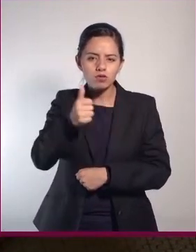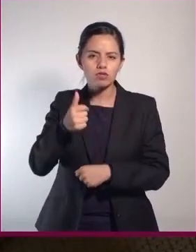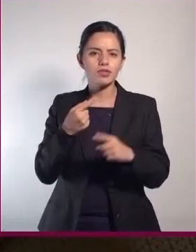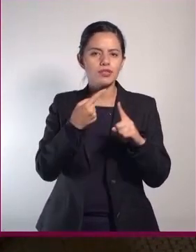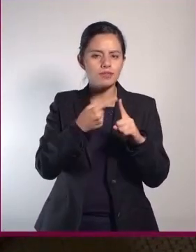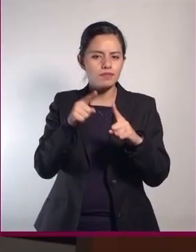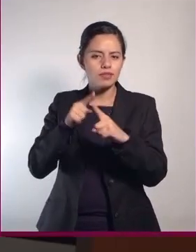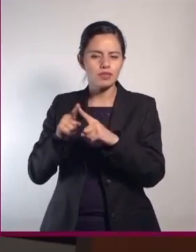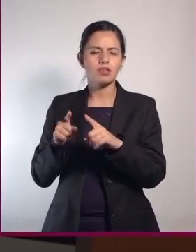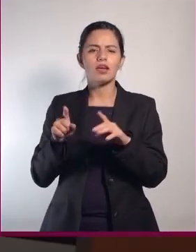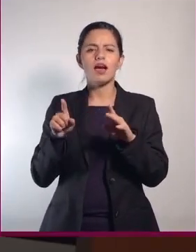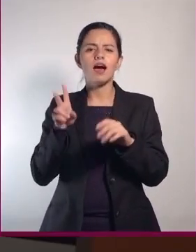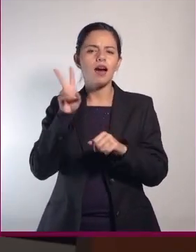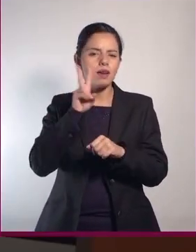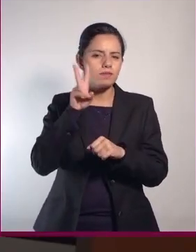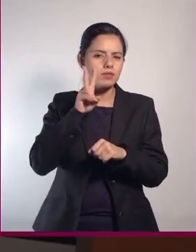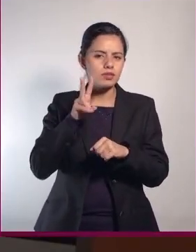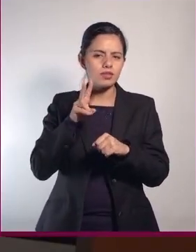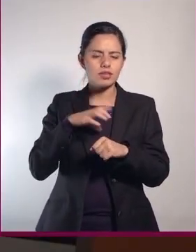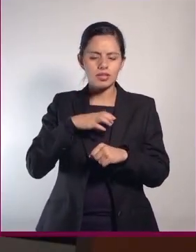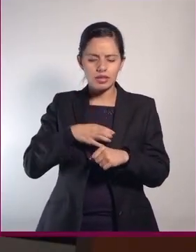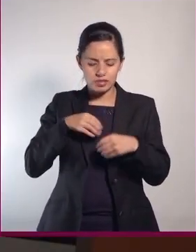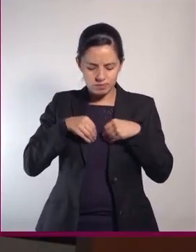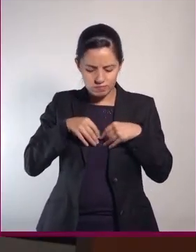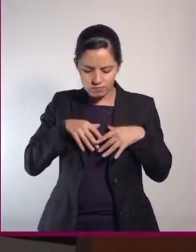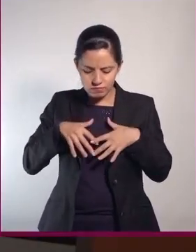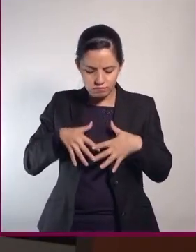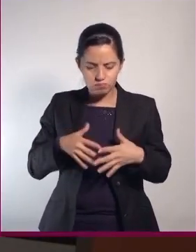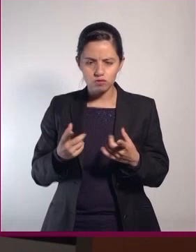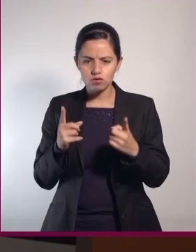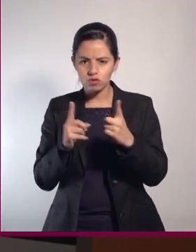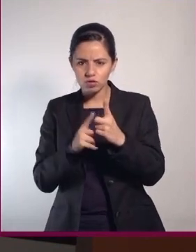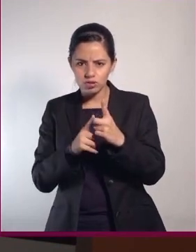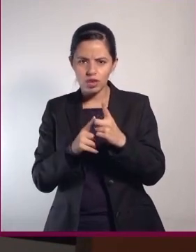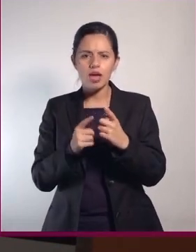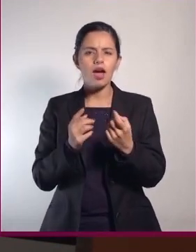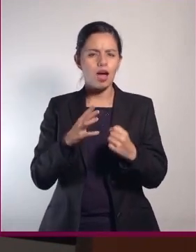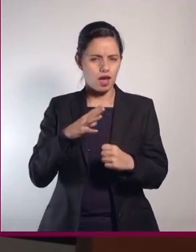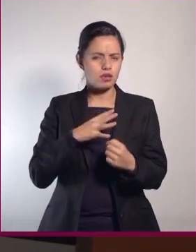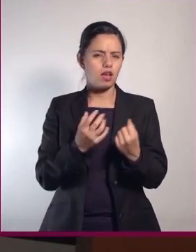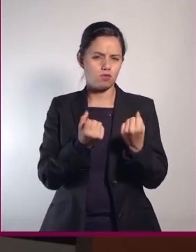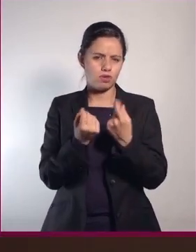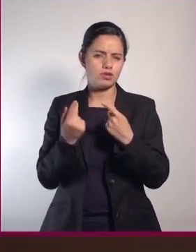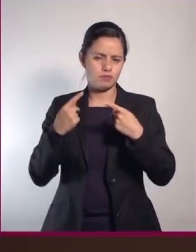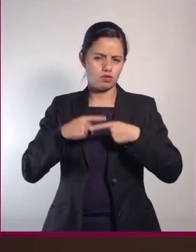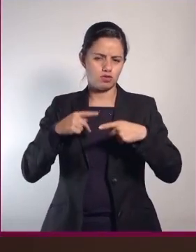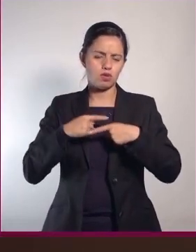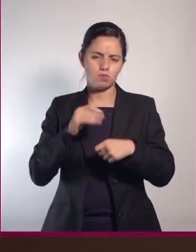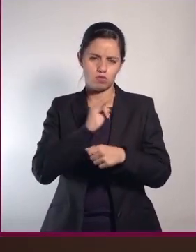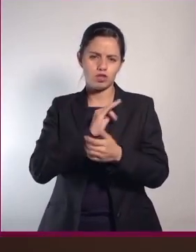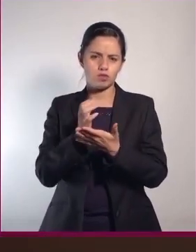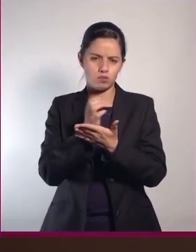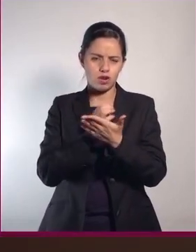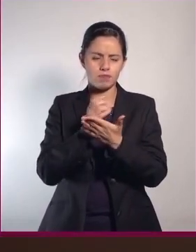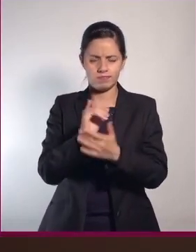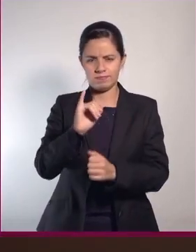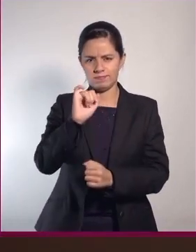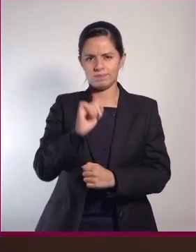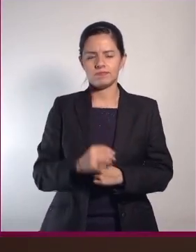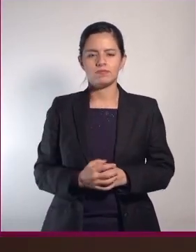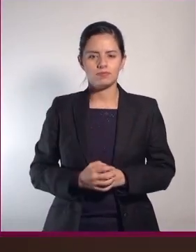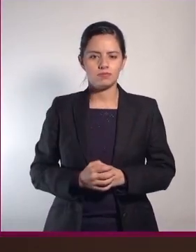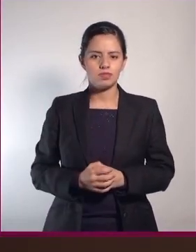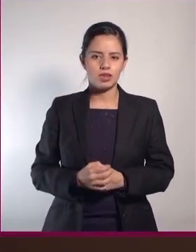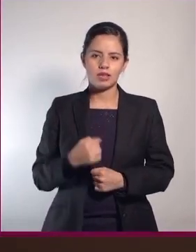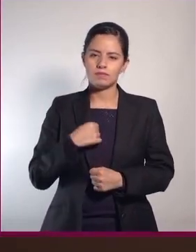se ha distribuido y qué tanto ha crecido. ¿Hay personas que se pueden curar? Sí, hay personas que se pueden curar. Doctor, me gustaría mucho